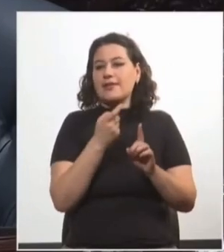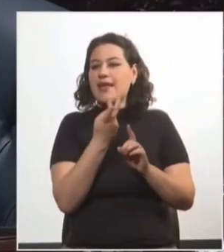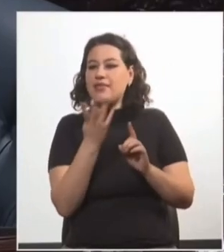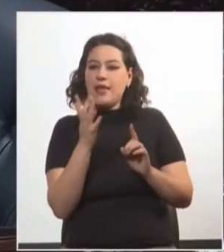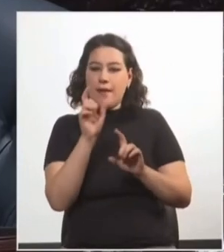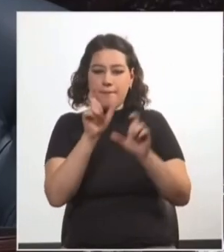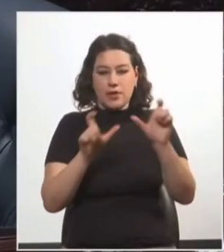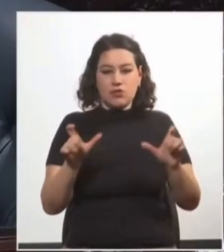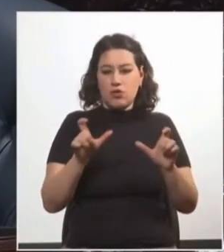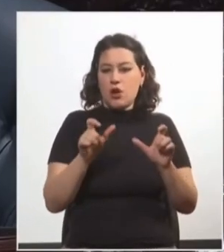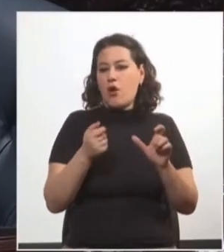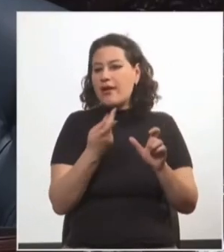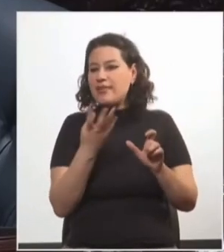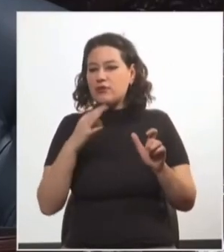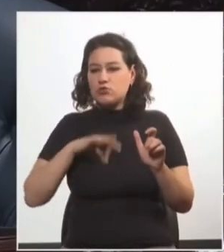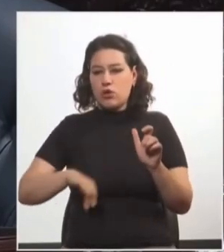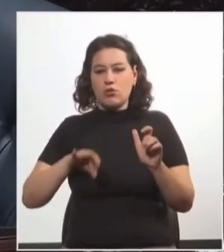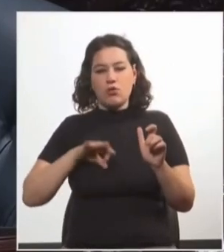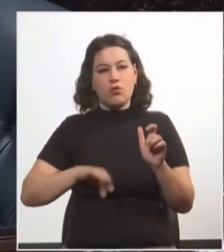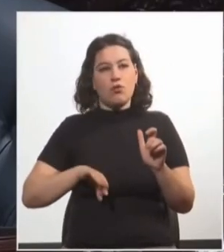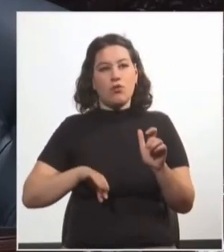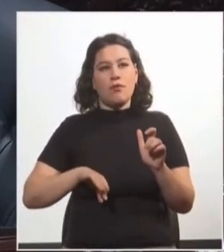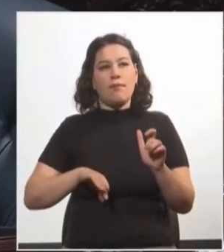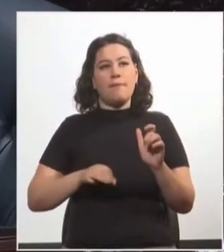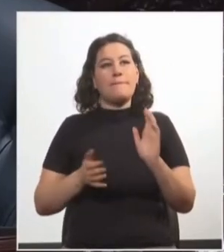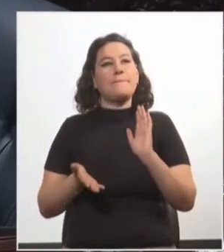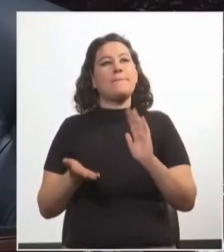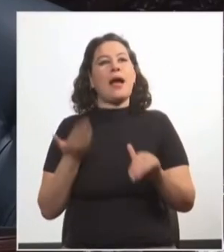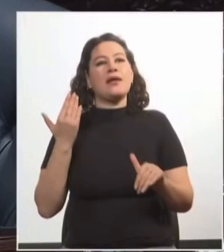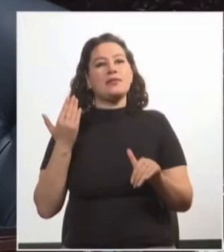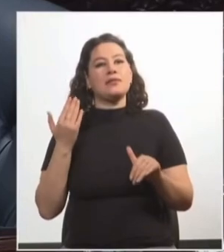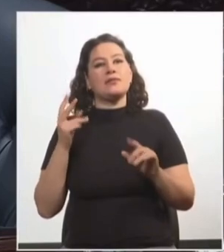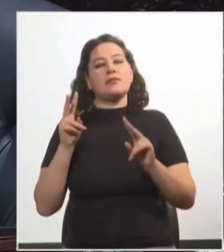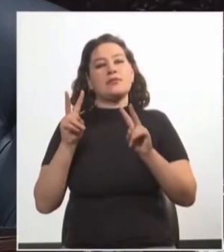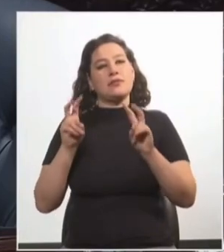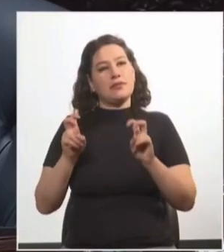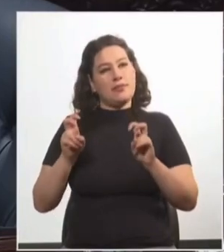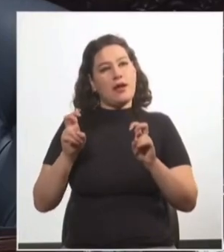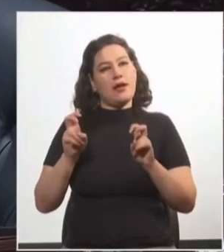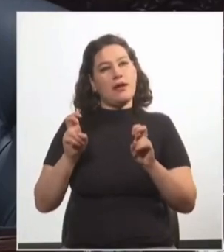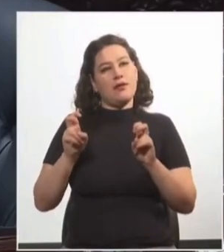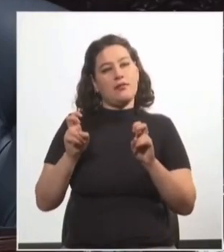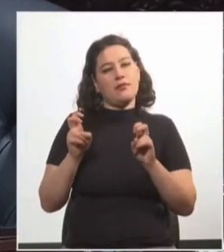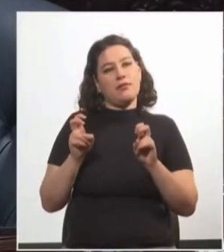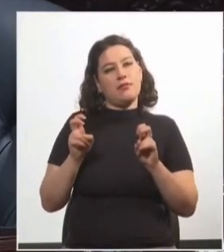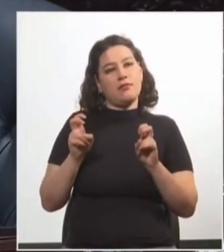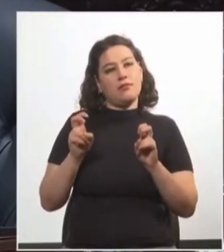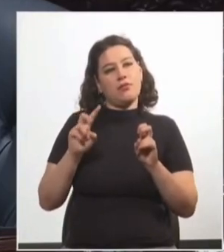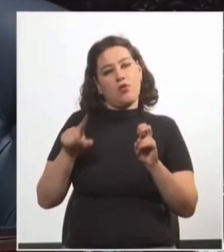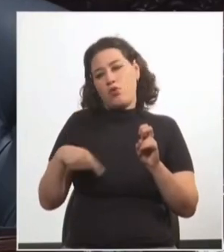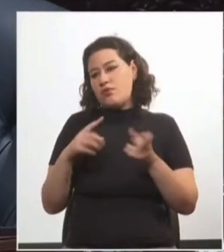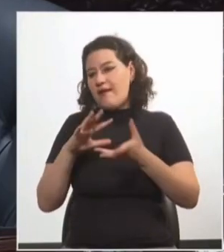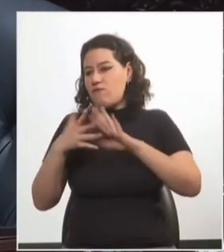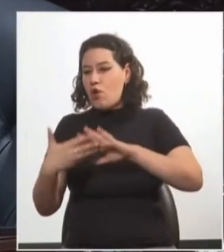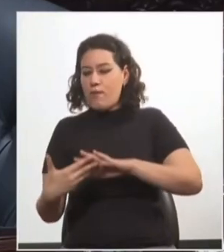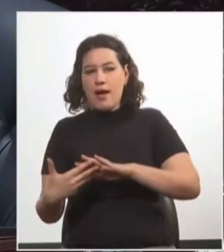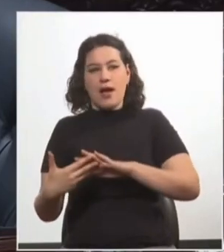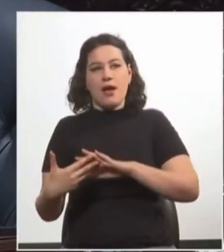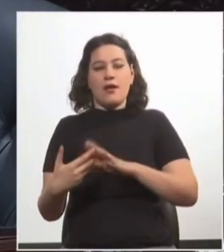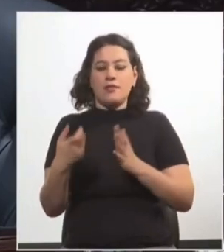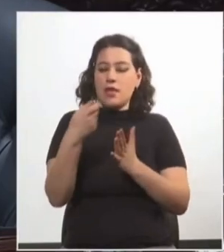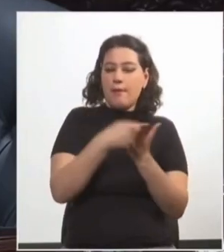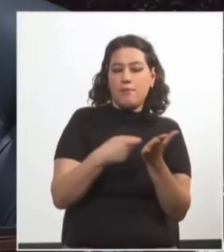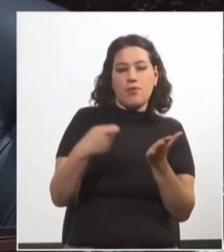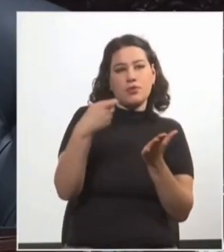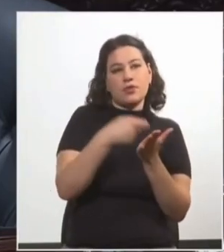con el monto salarial, y cada vez más va a tener que ver con otro tipo de aportes